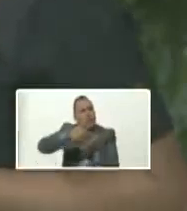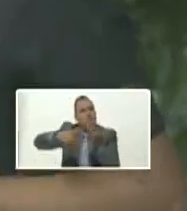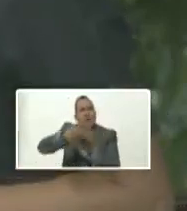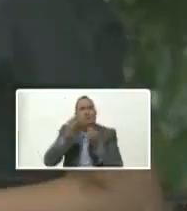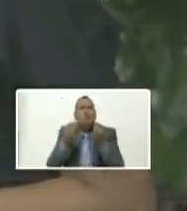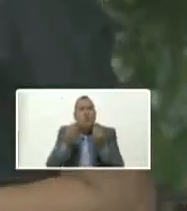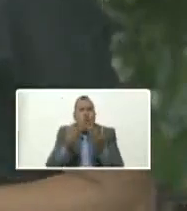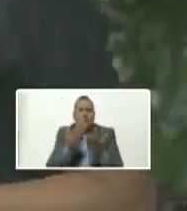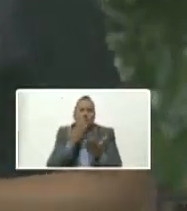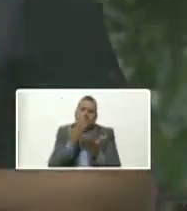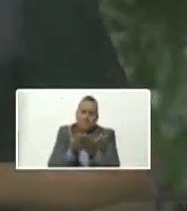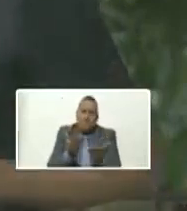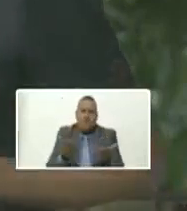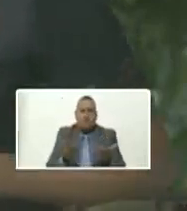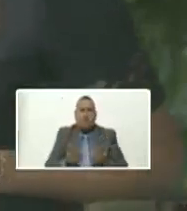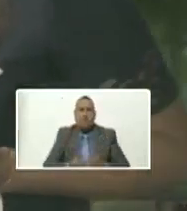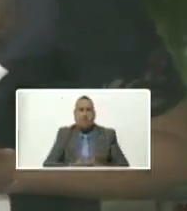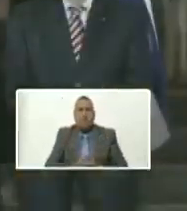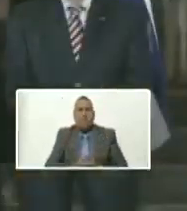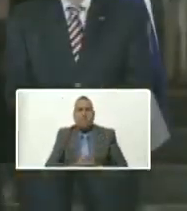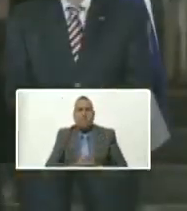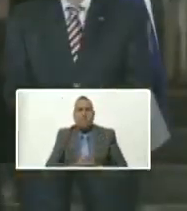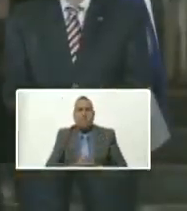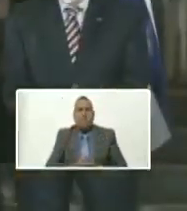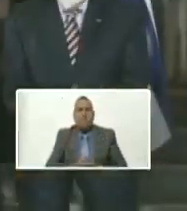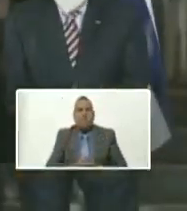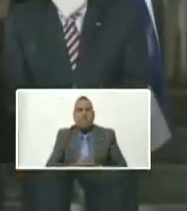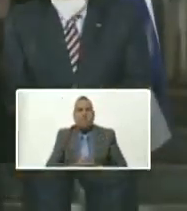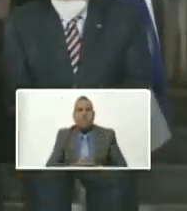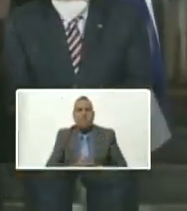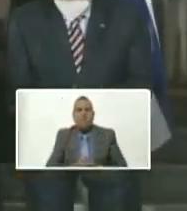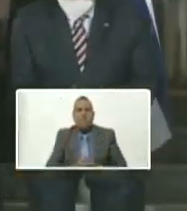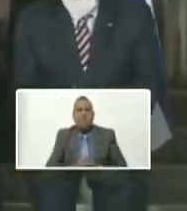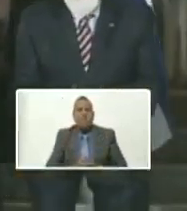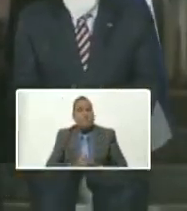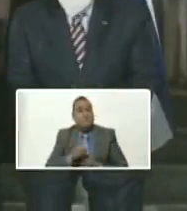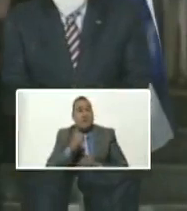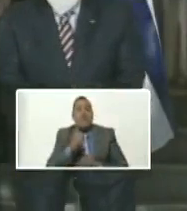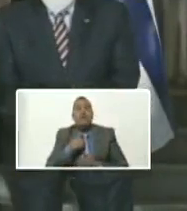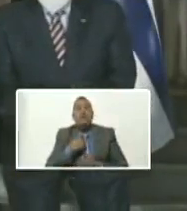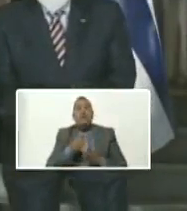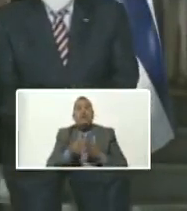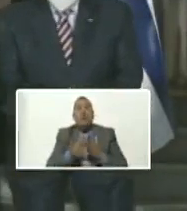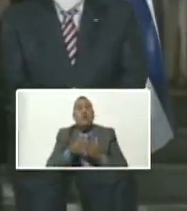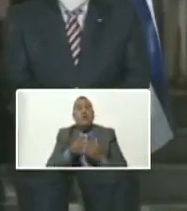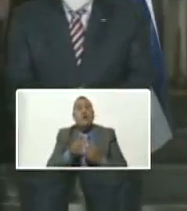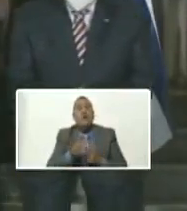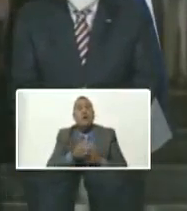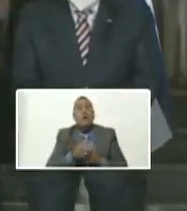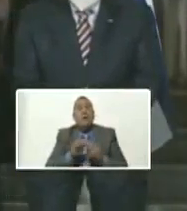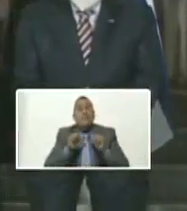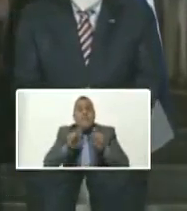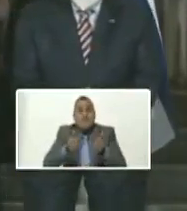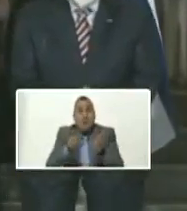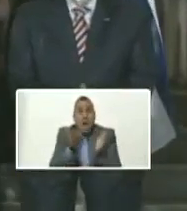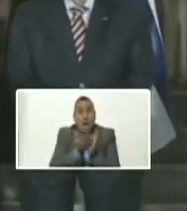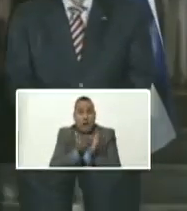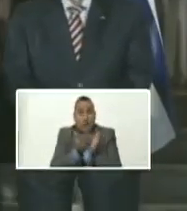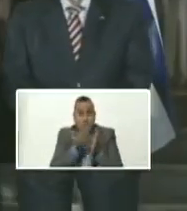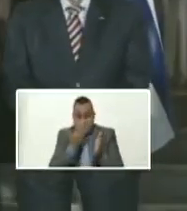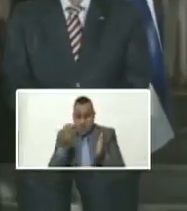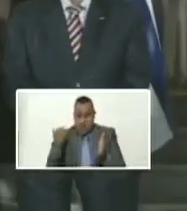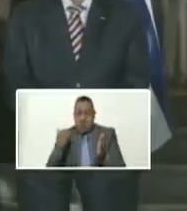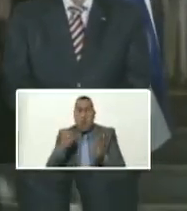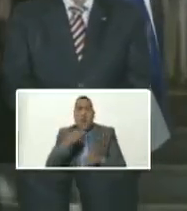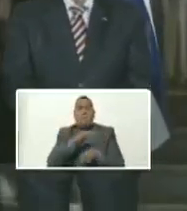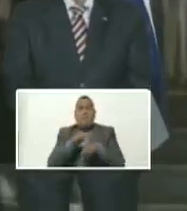gracias. Bueno, sobre el protocolo de regreso a clase, estuvimos explicándolo bien hace 2 días, la ministra